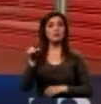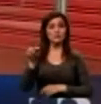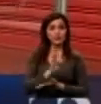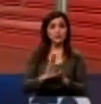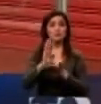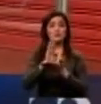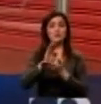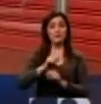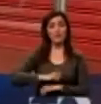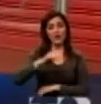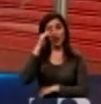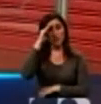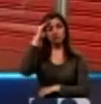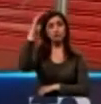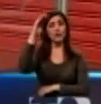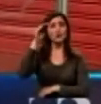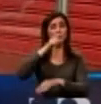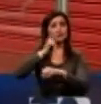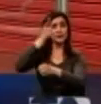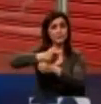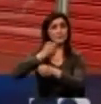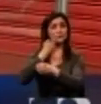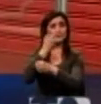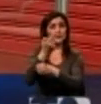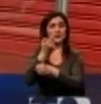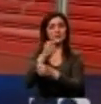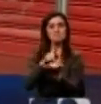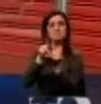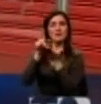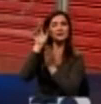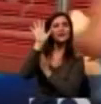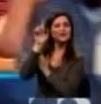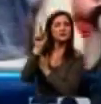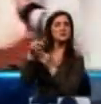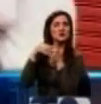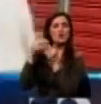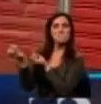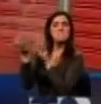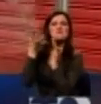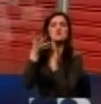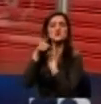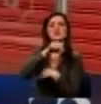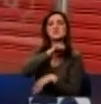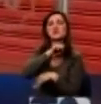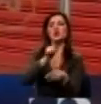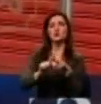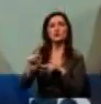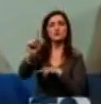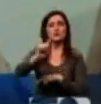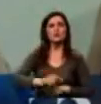Urdesa, el jefe de la Policía Nacional de Guayaquil dio a conocer que hay una recompensa para quienes dé información de los ampones que